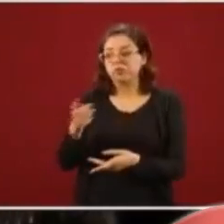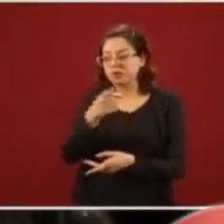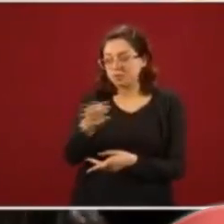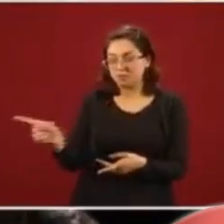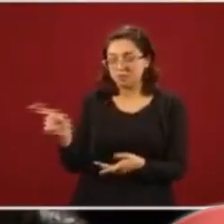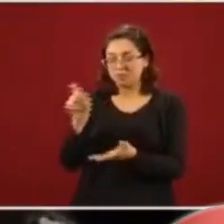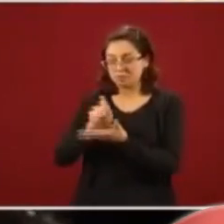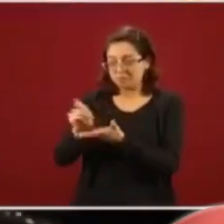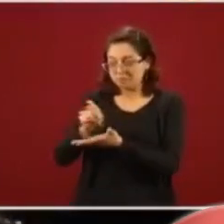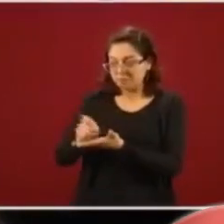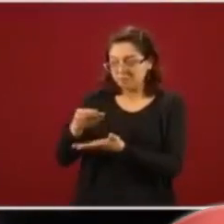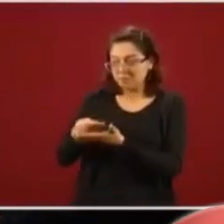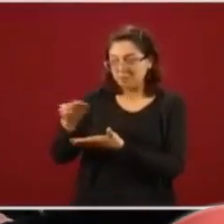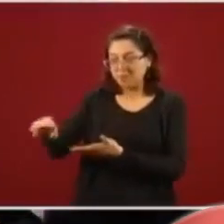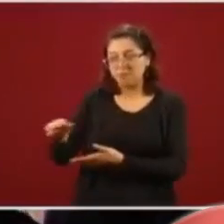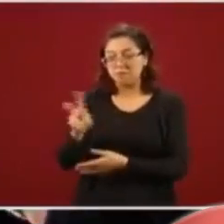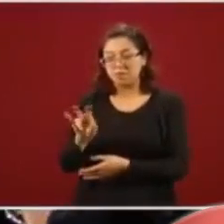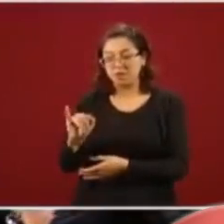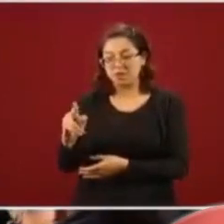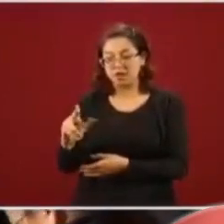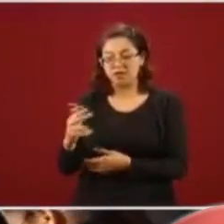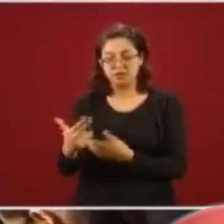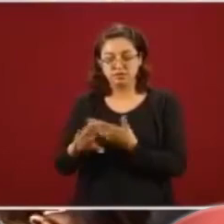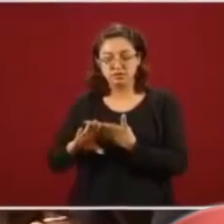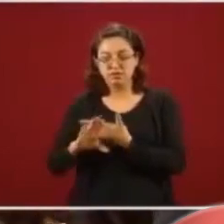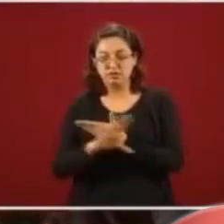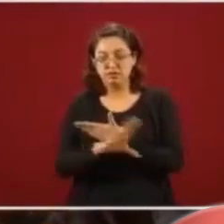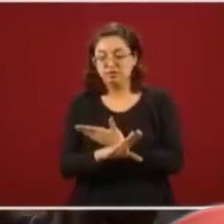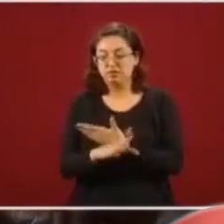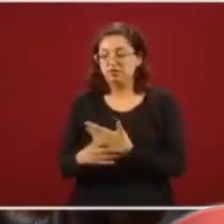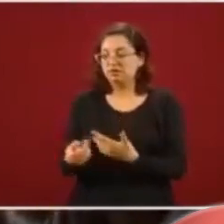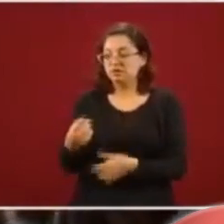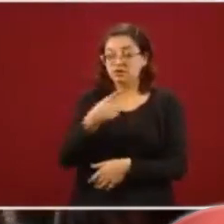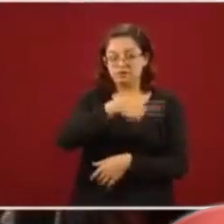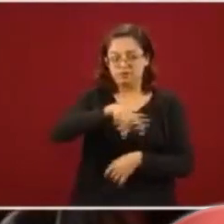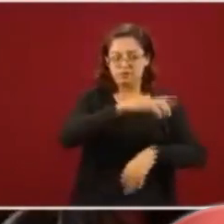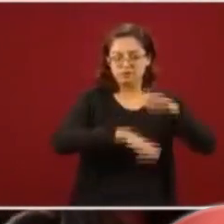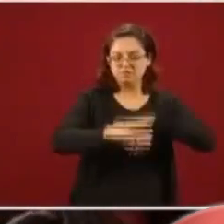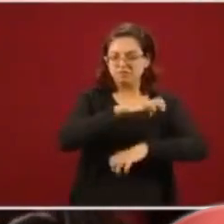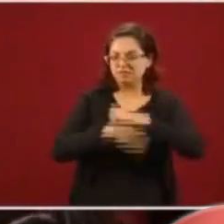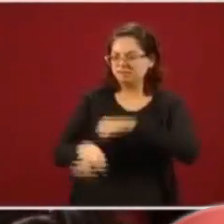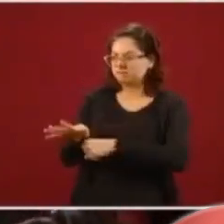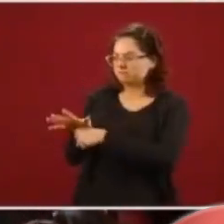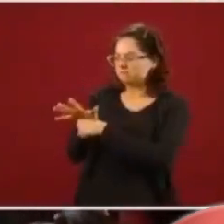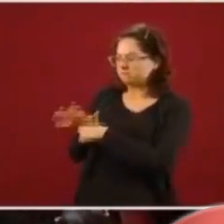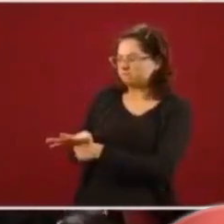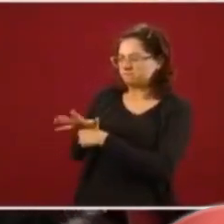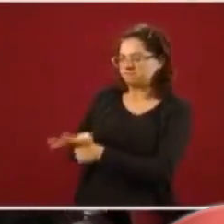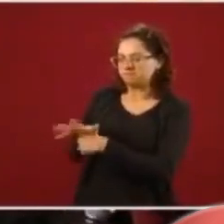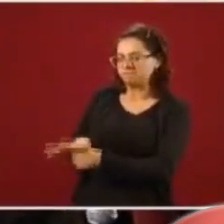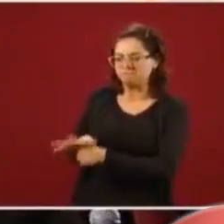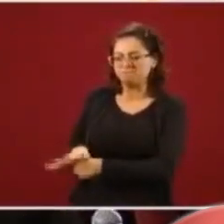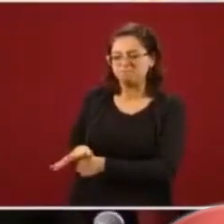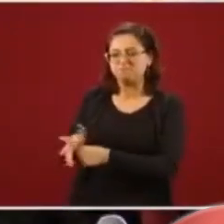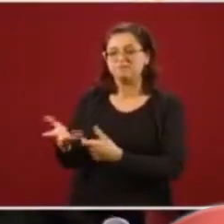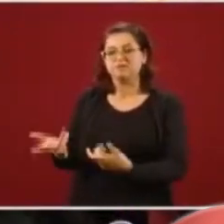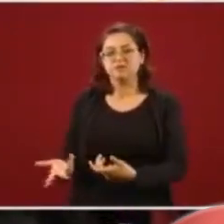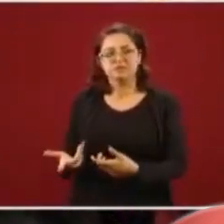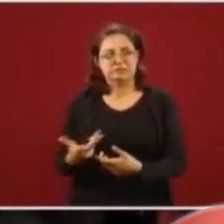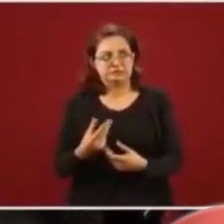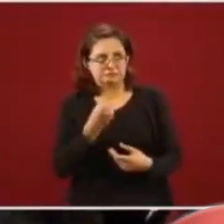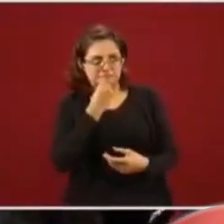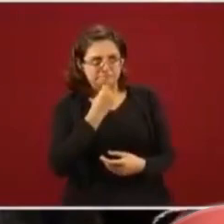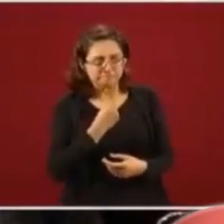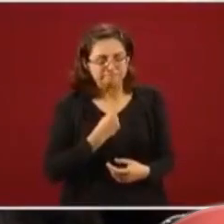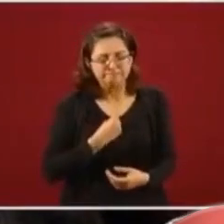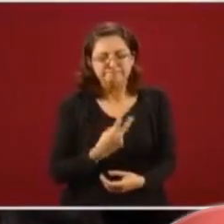directamente los medicamentos antirretrovirales para el VIH. Y eso explicaba por qué teníamos ciertos patrones donde